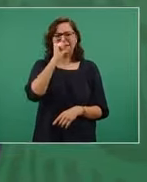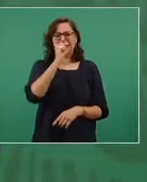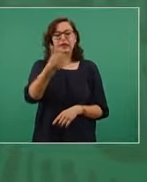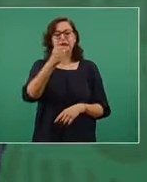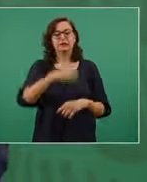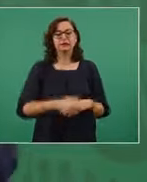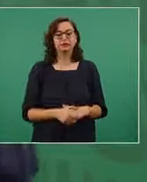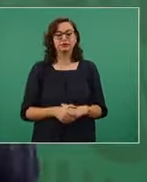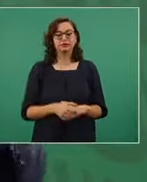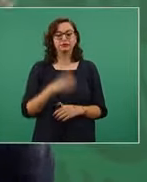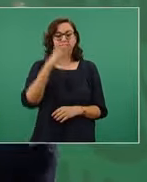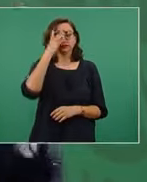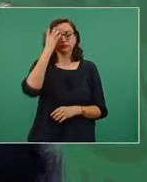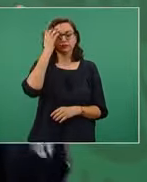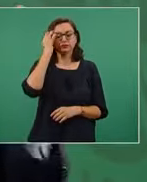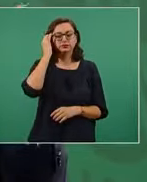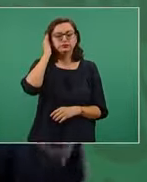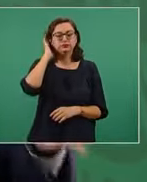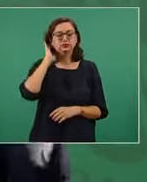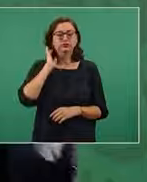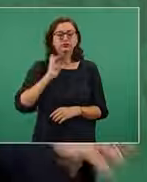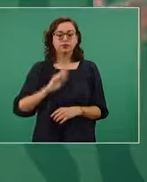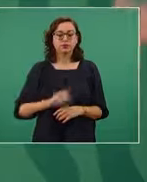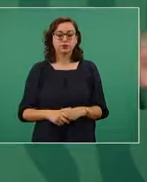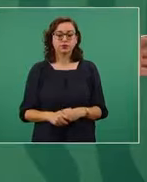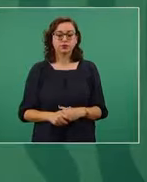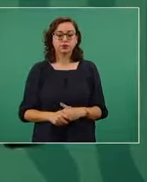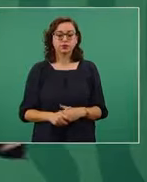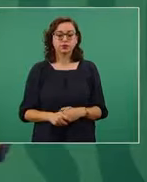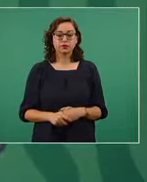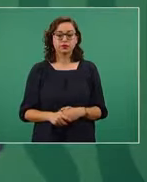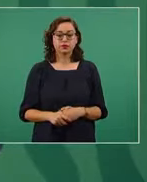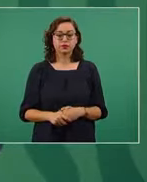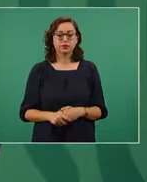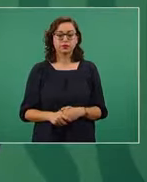lo hacen con ganas de que estos les digan,